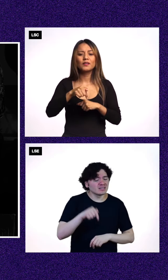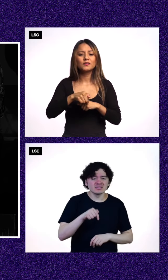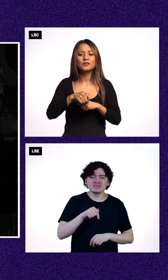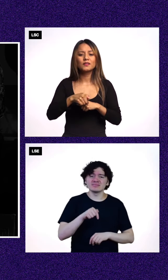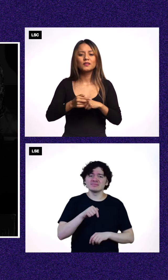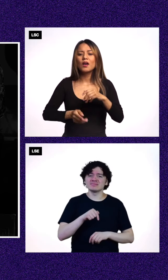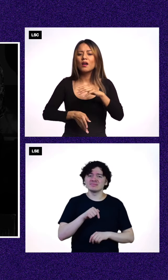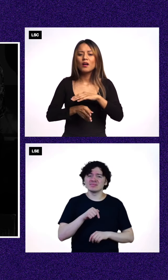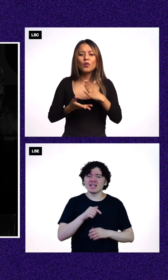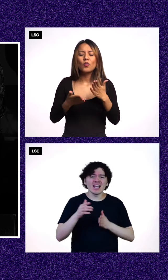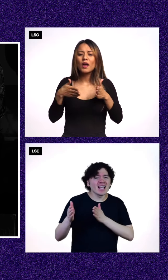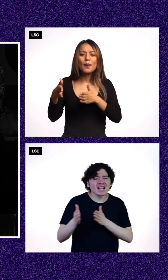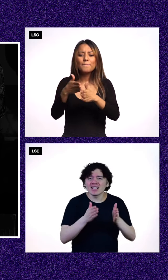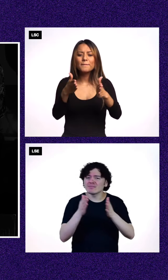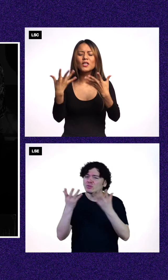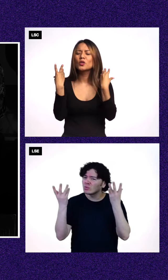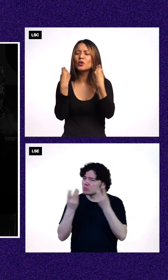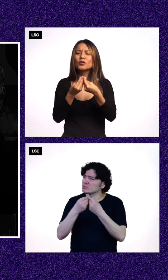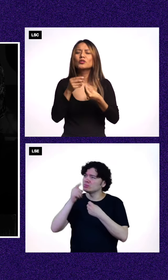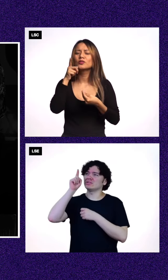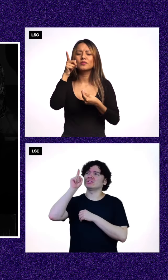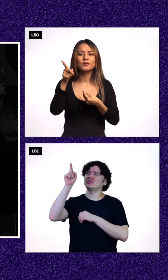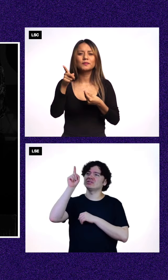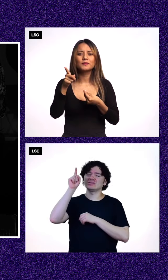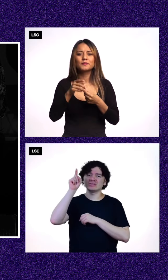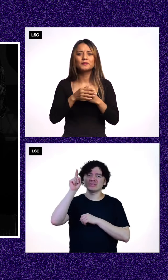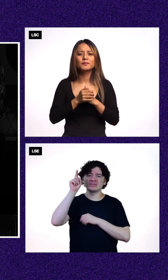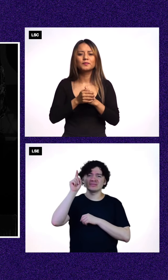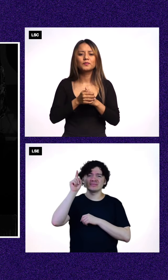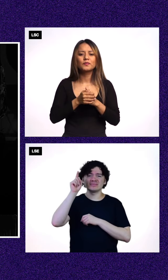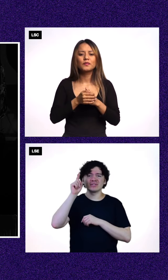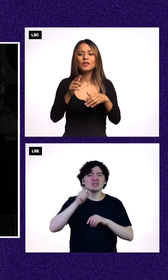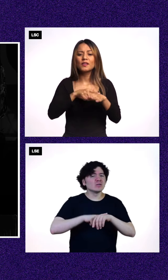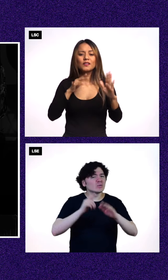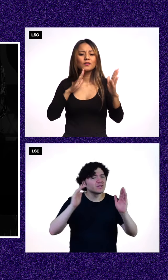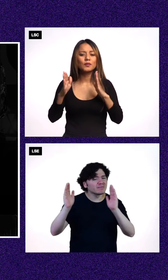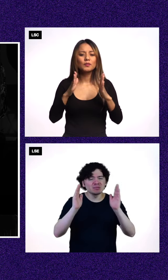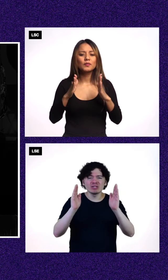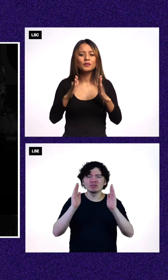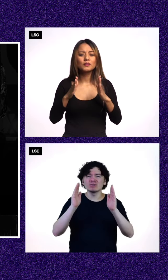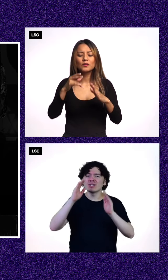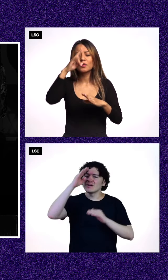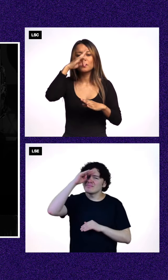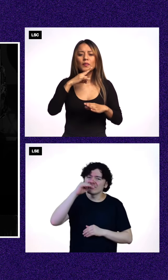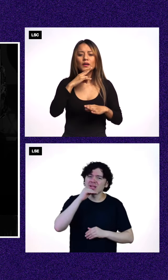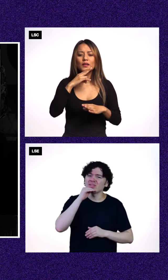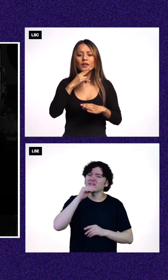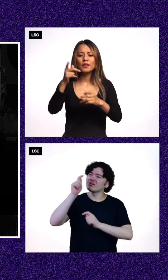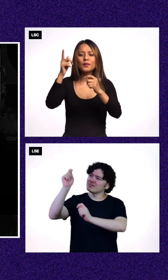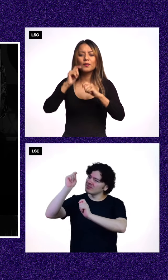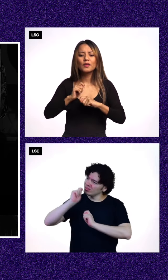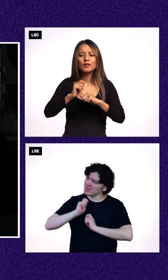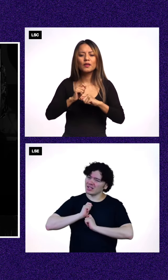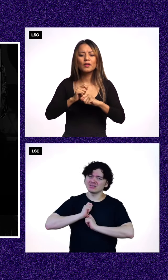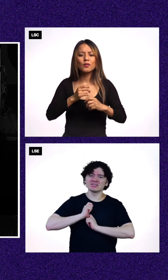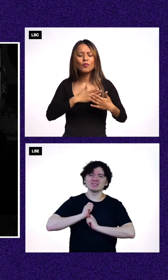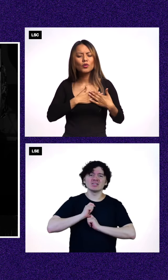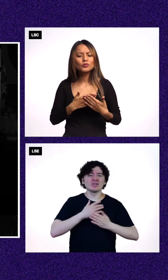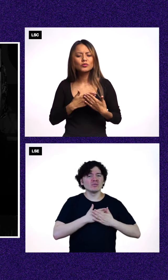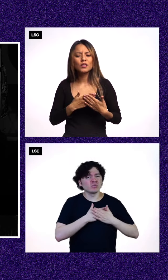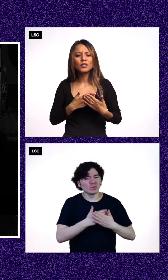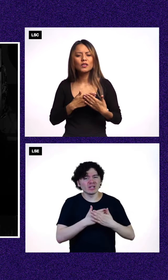contigo, una relación contigo. Y que esto, Padre, me lleve hacia la voluntad y el propósito de